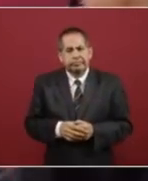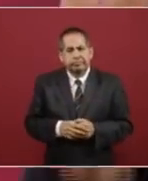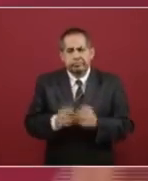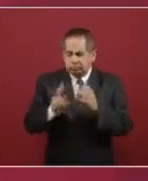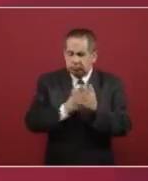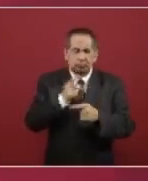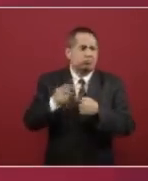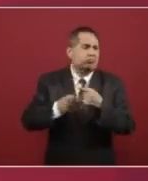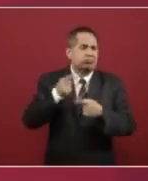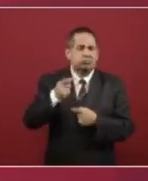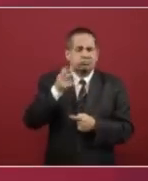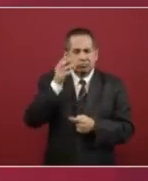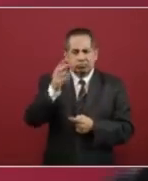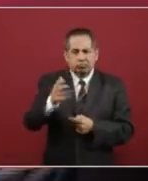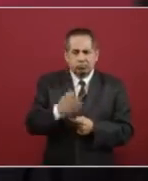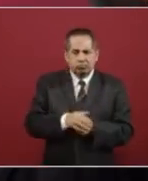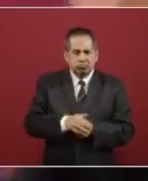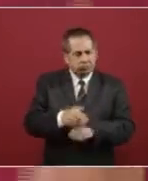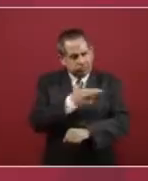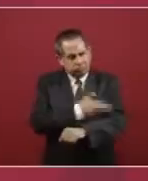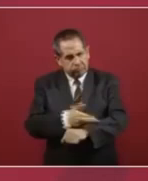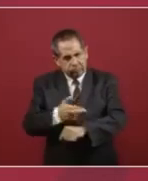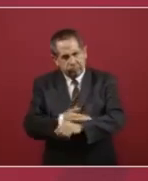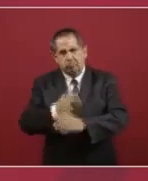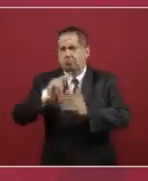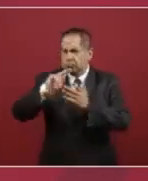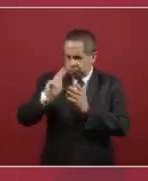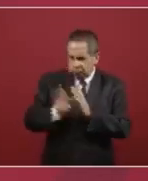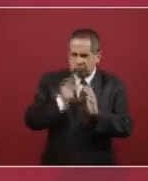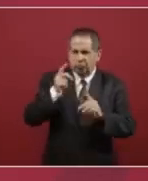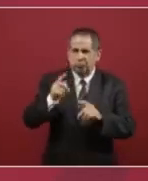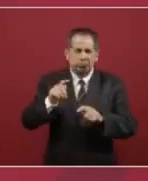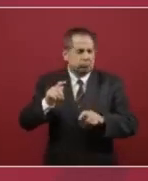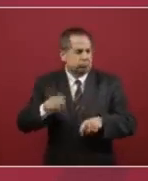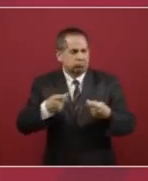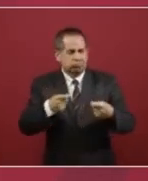reponer el procedimiento para volver a tener